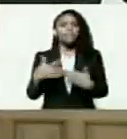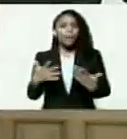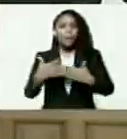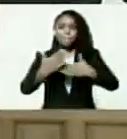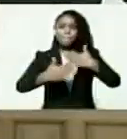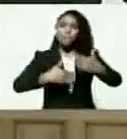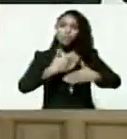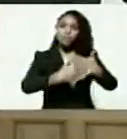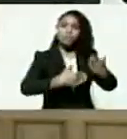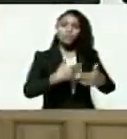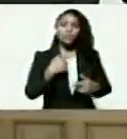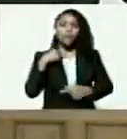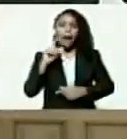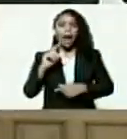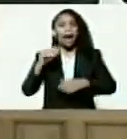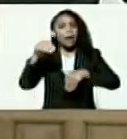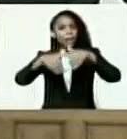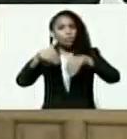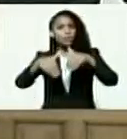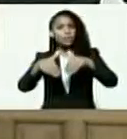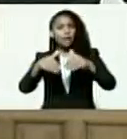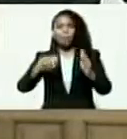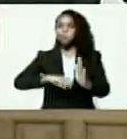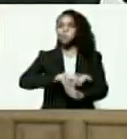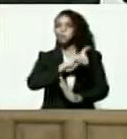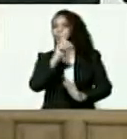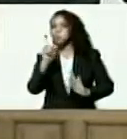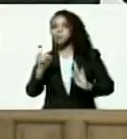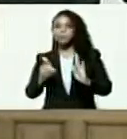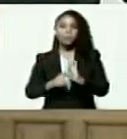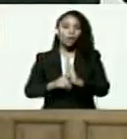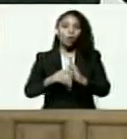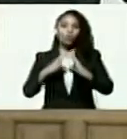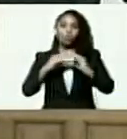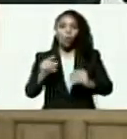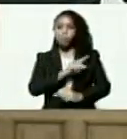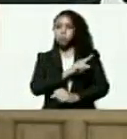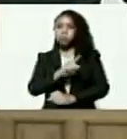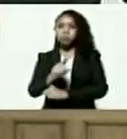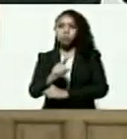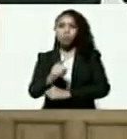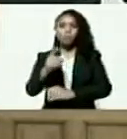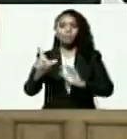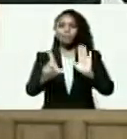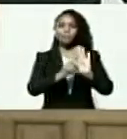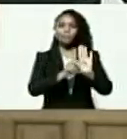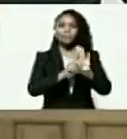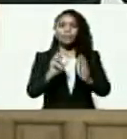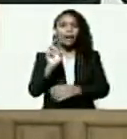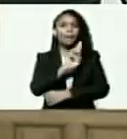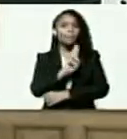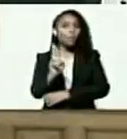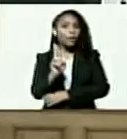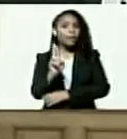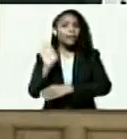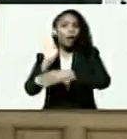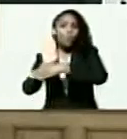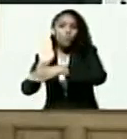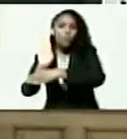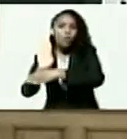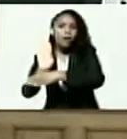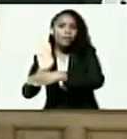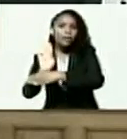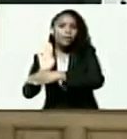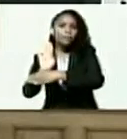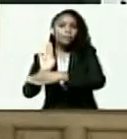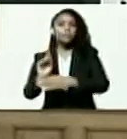Procesos Electorales y en general todo el ordenamiento jurídico de la República que ampare,